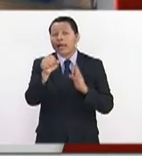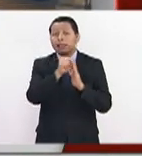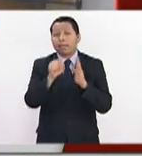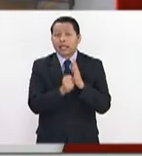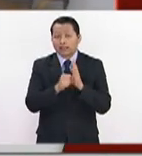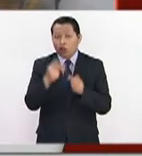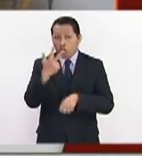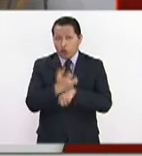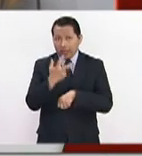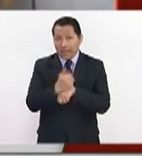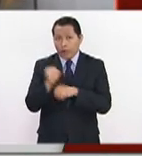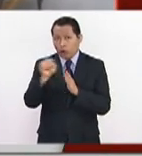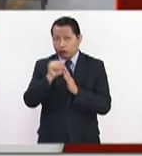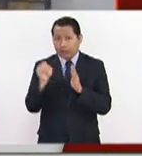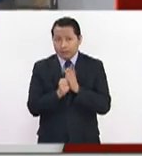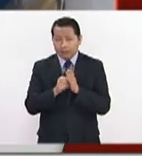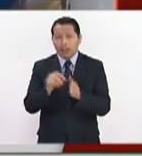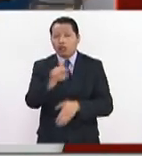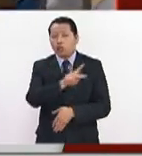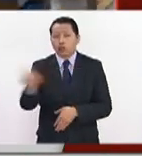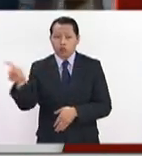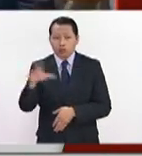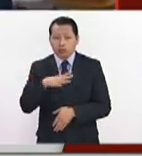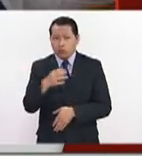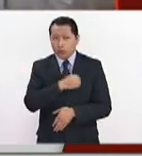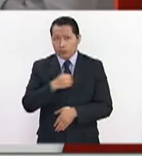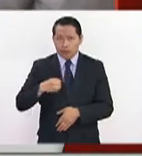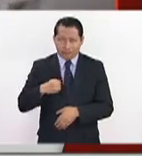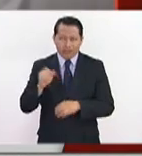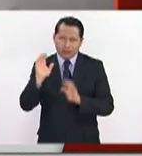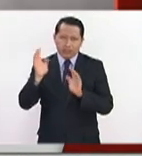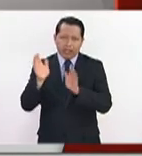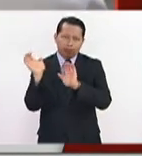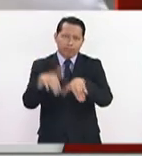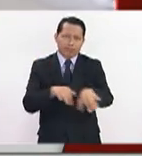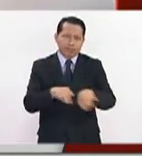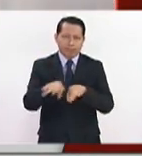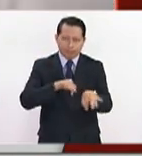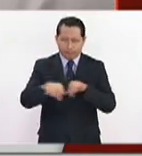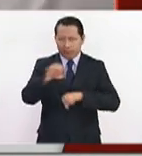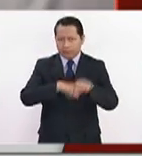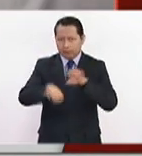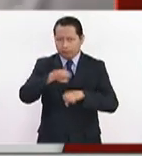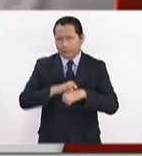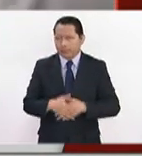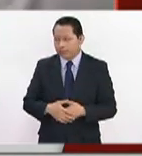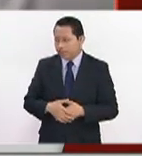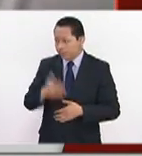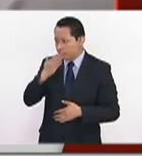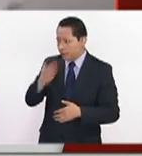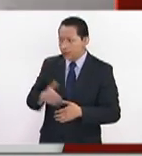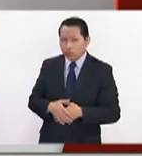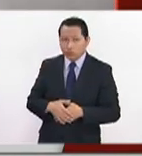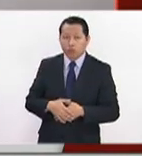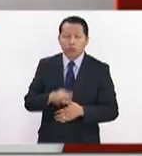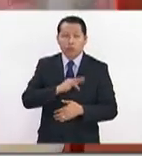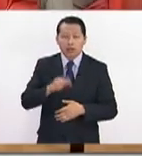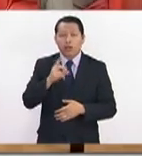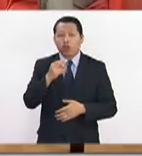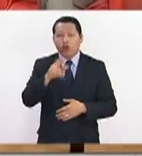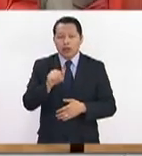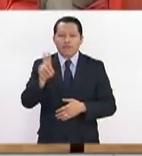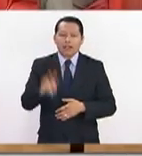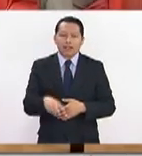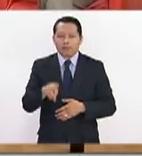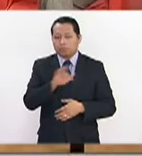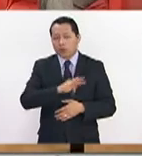en octavo semestre prácticamente todos tienen un compromiso laboral con alguna empresa. Muy bien. Pues doctora, de